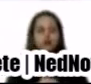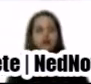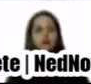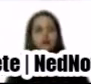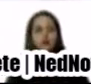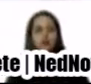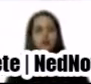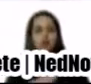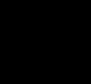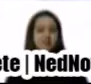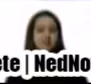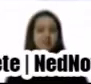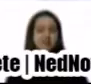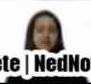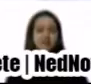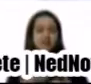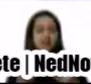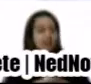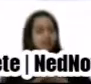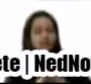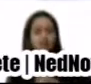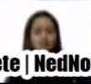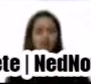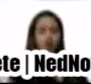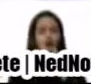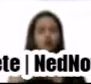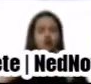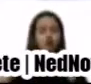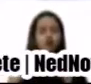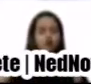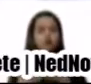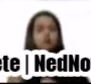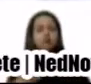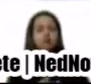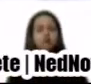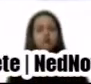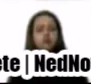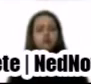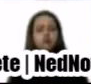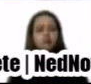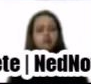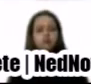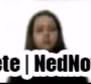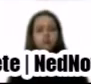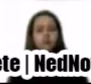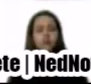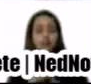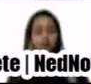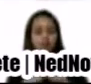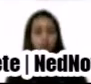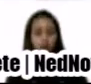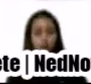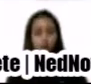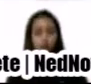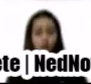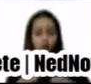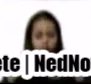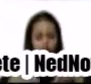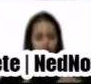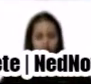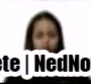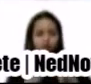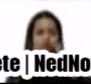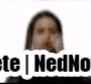2005, 2014 había nombrado rectores del TSJ. Definitivamente, el 16 de junio el TSJ procedió de